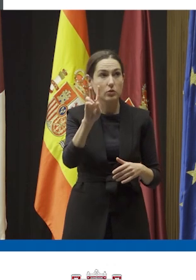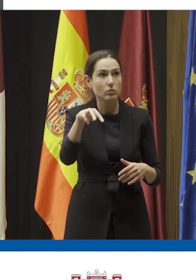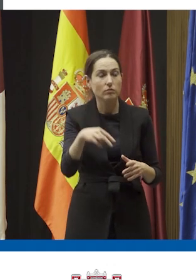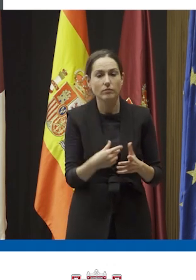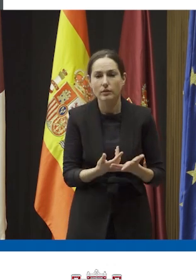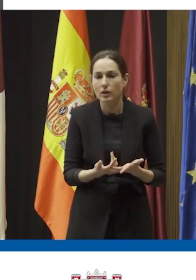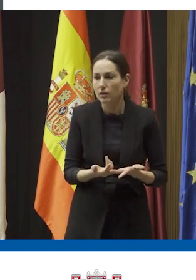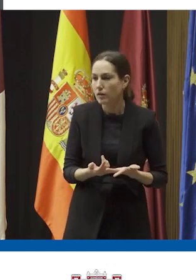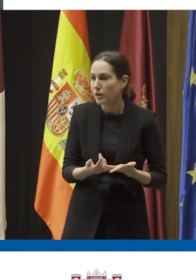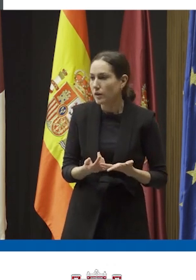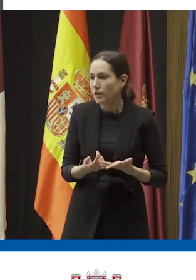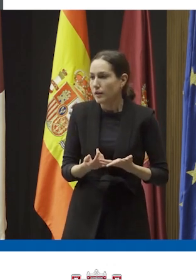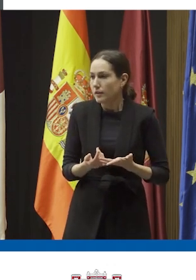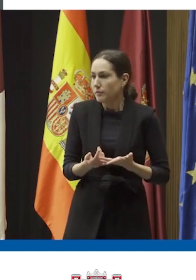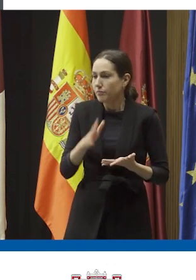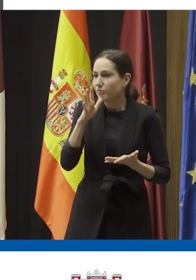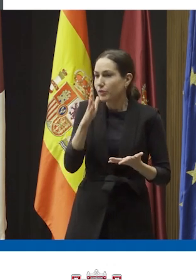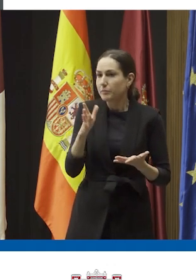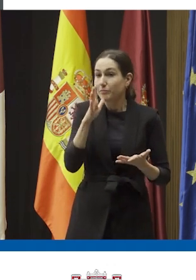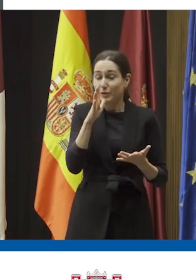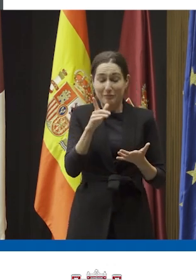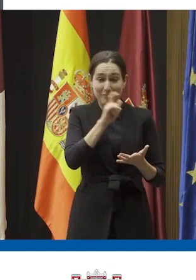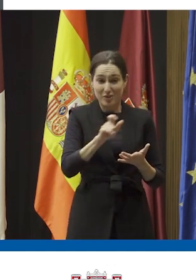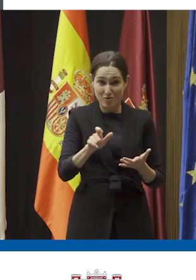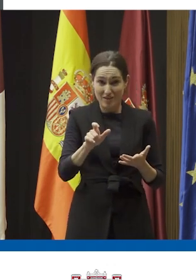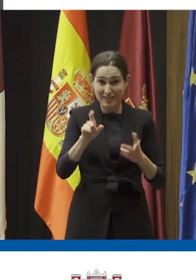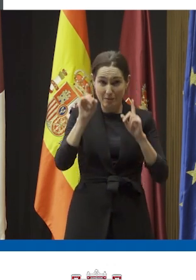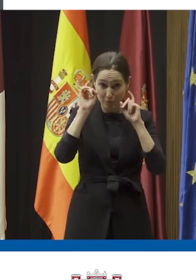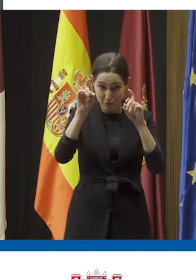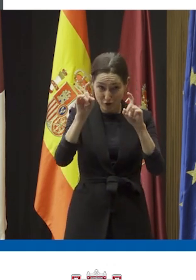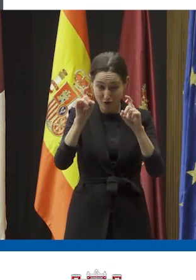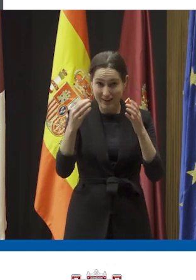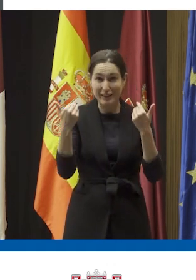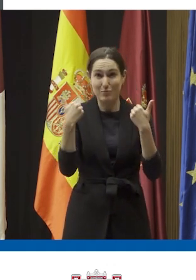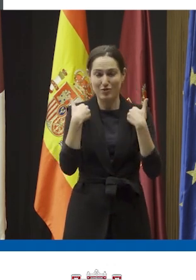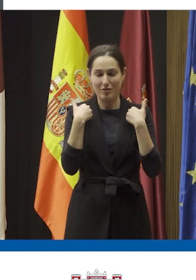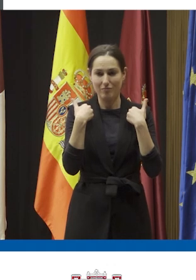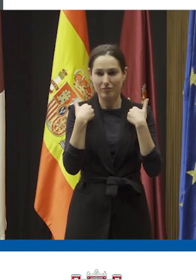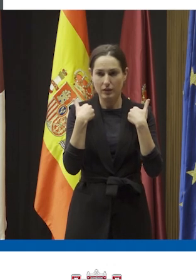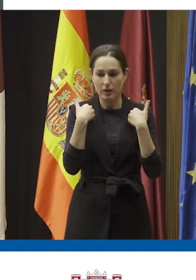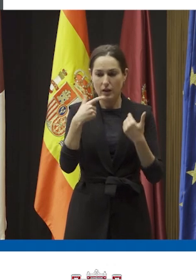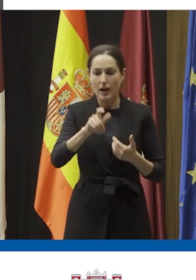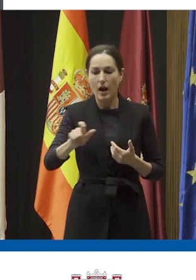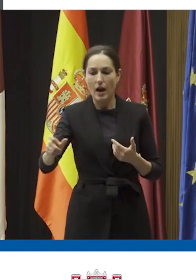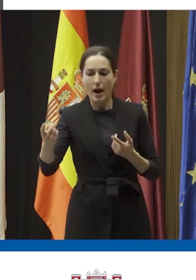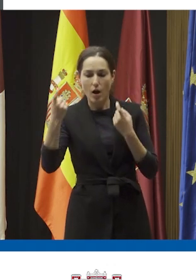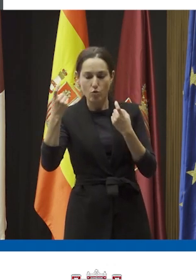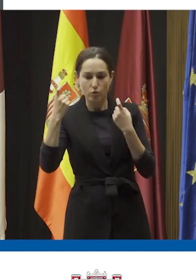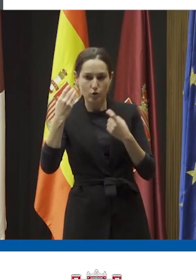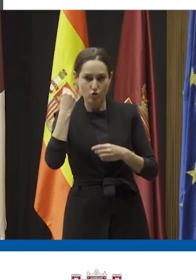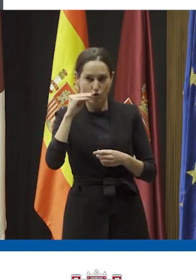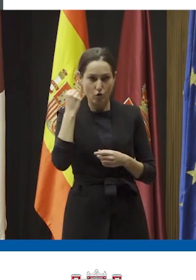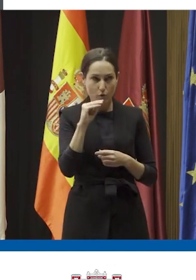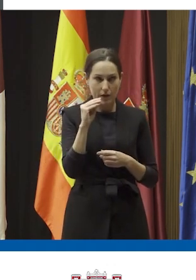Que los que hemos tenido una responsabilidad docente en algún momento, el que nuestros alumnos jóvenes no conozcan una serie de detalles o